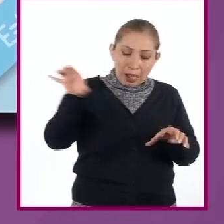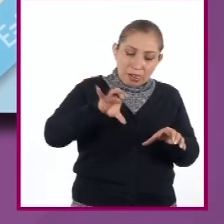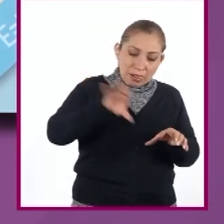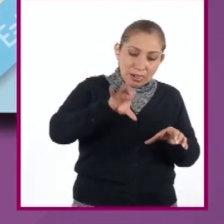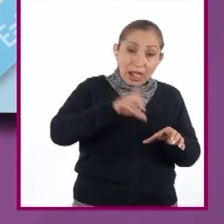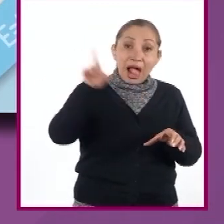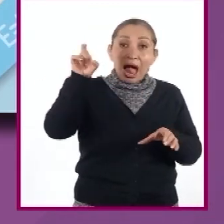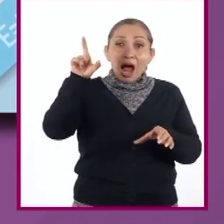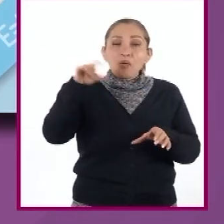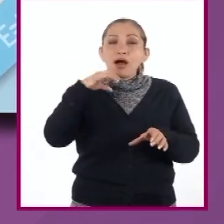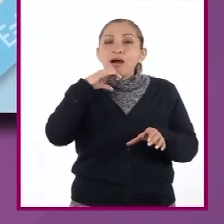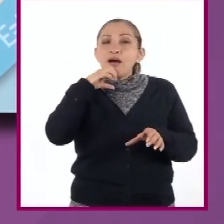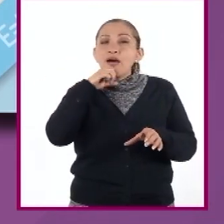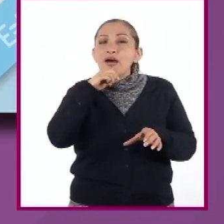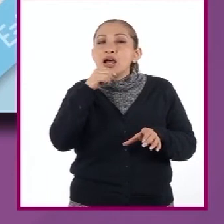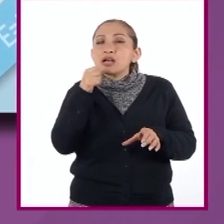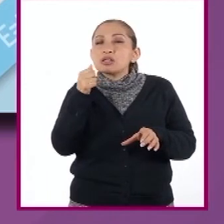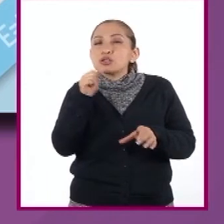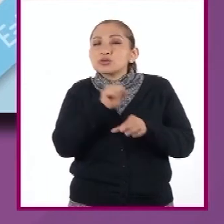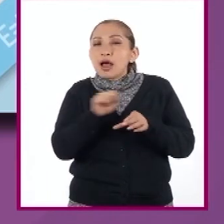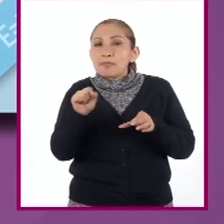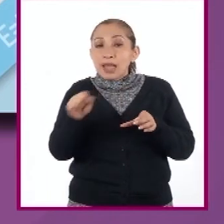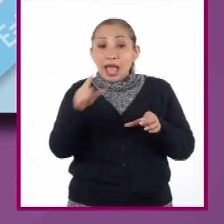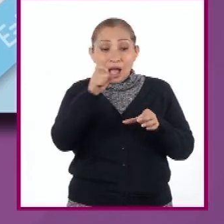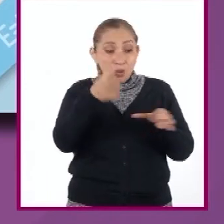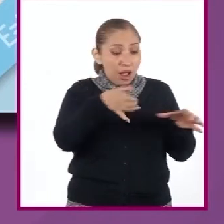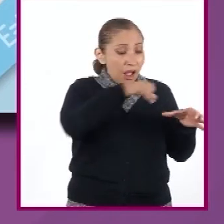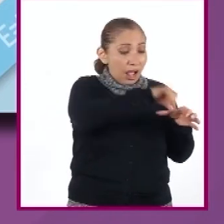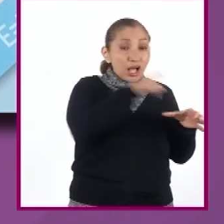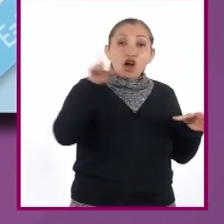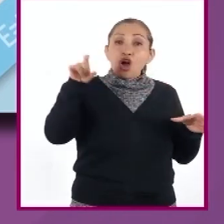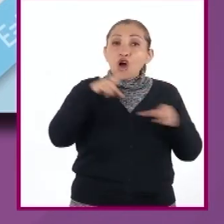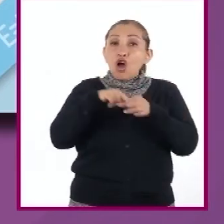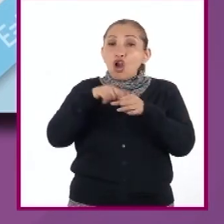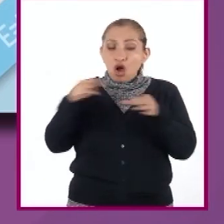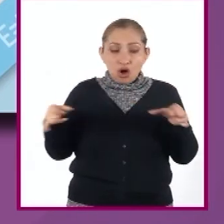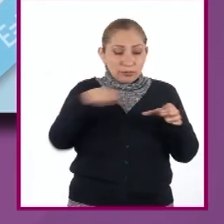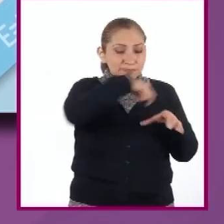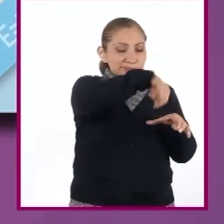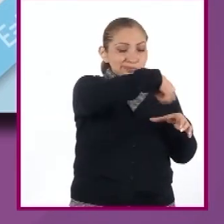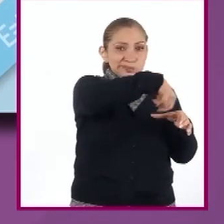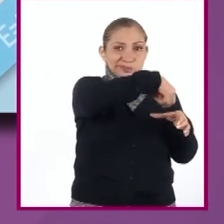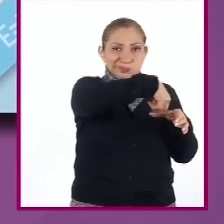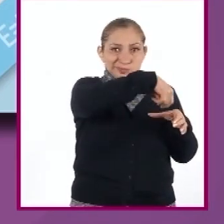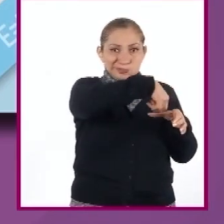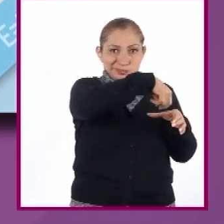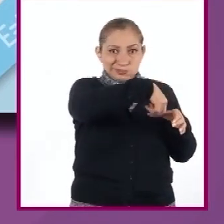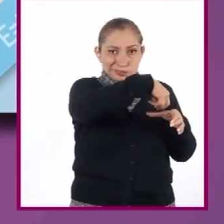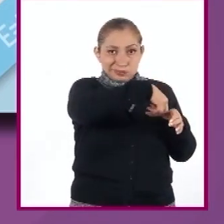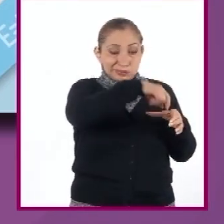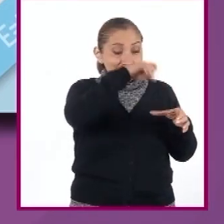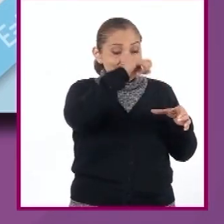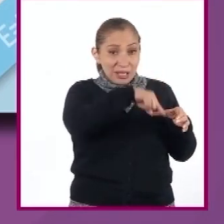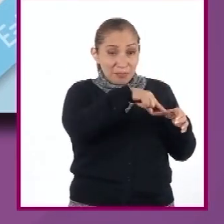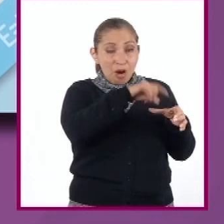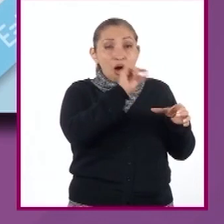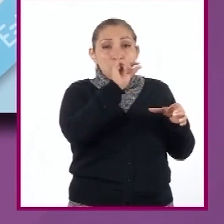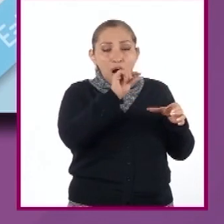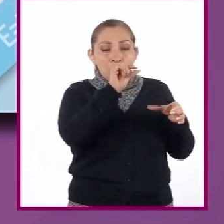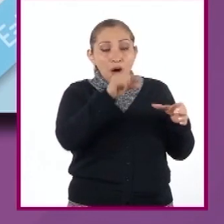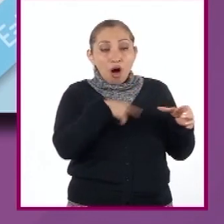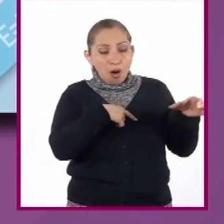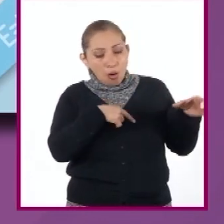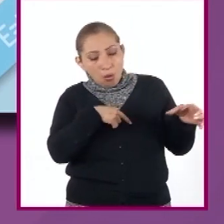Verter el agua tibia en el vaso desechable y mezclar el colorante vegetal al gusto. Verter poco a poco